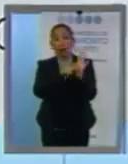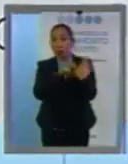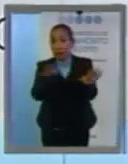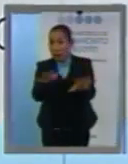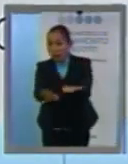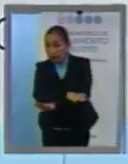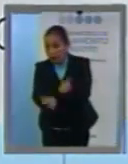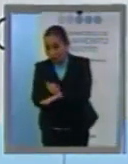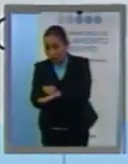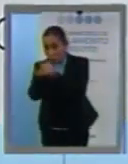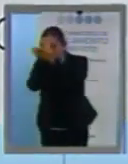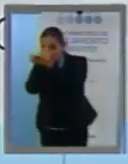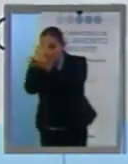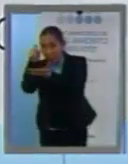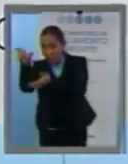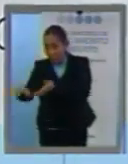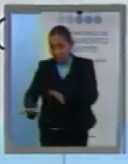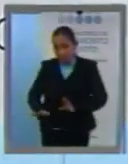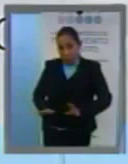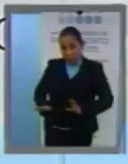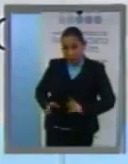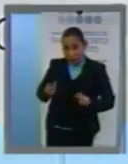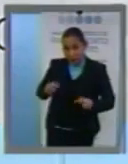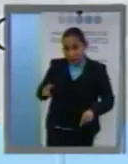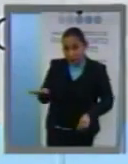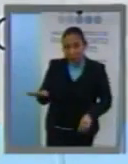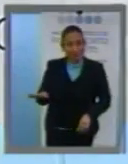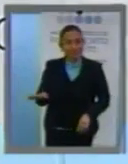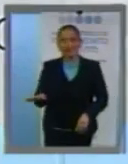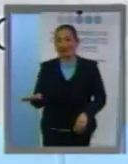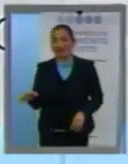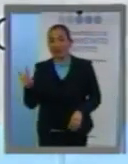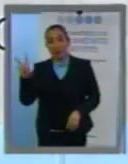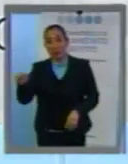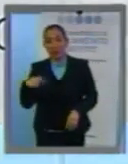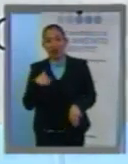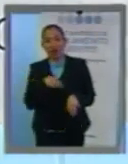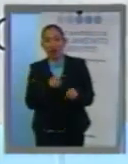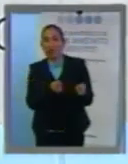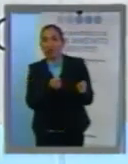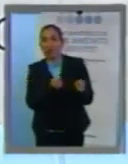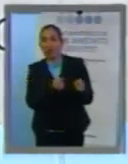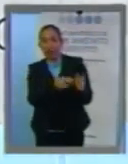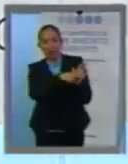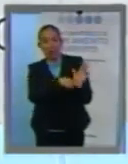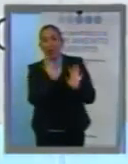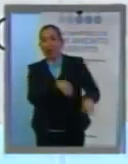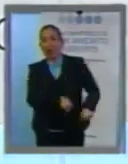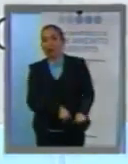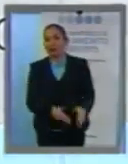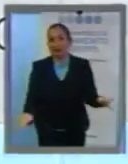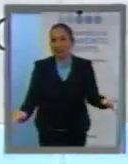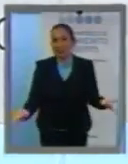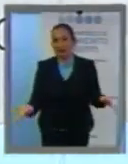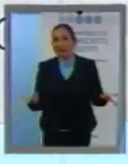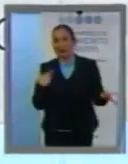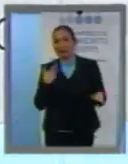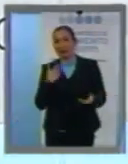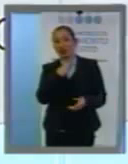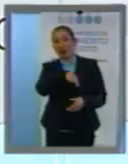cambia el comportamiento, entonces la realidad es muy necia, ¿verdad? No obedece a lo que los científicos o los